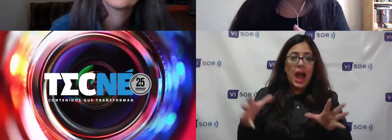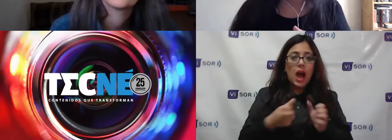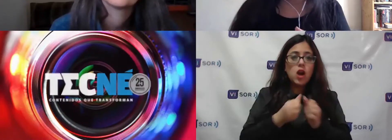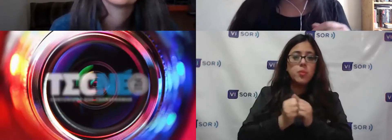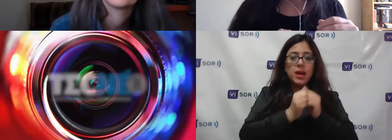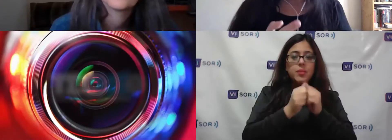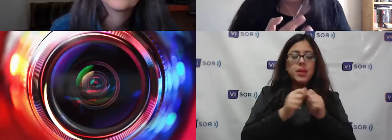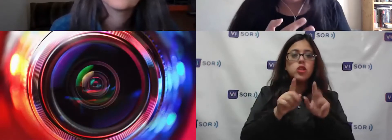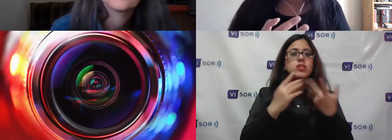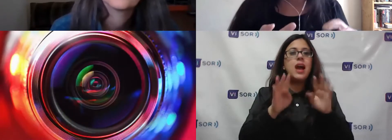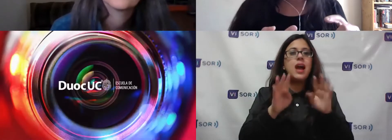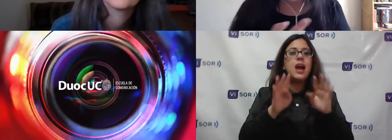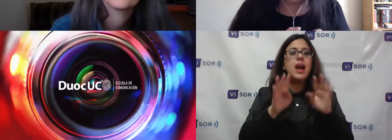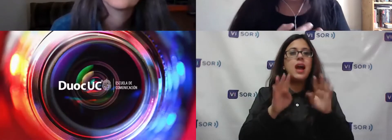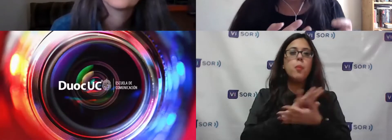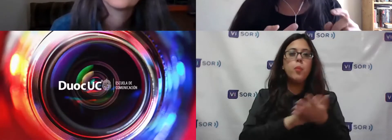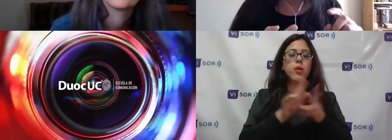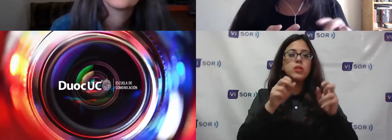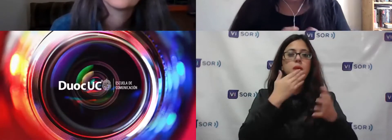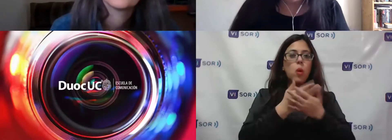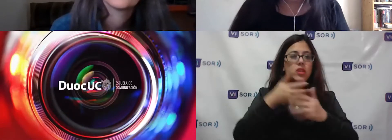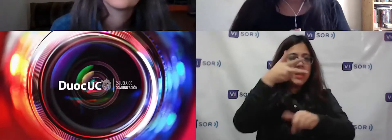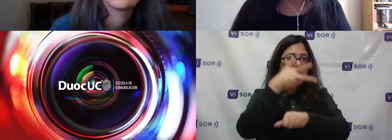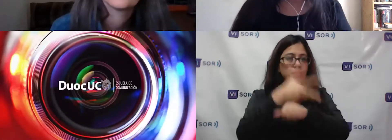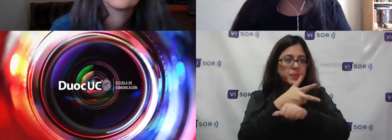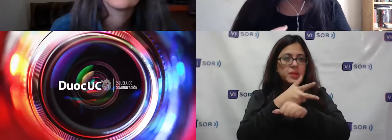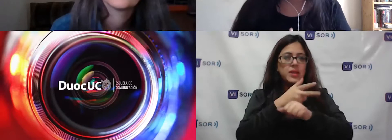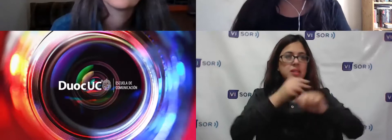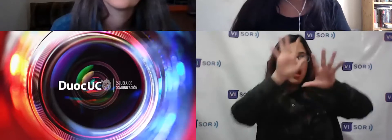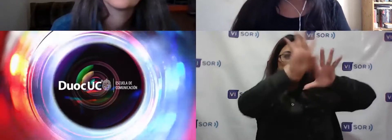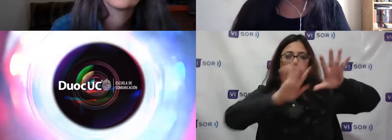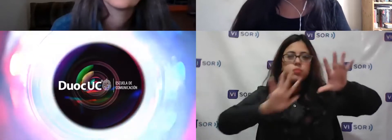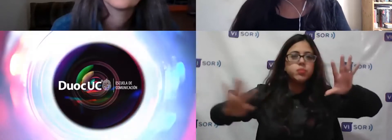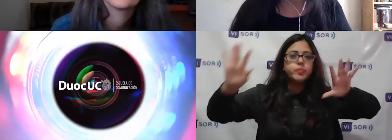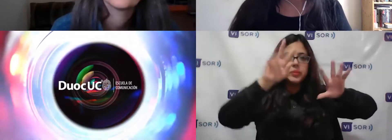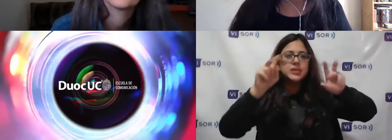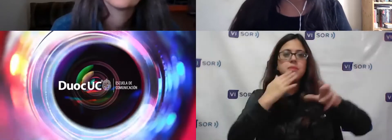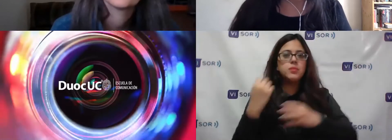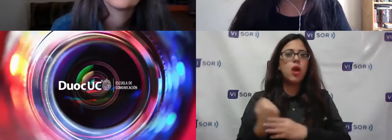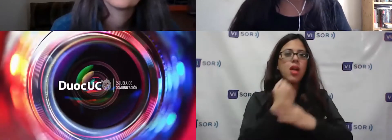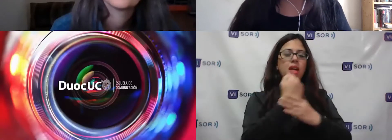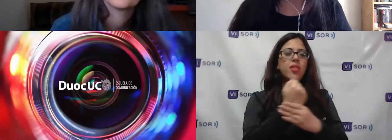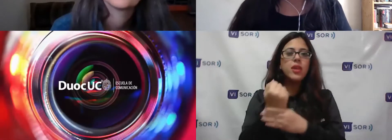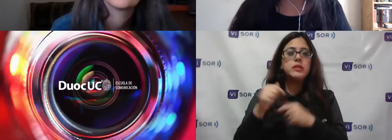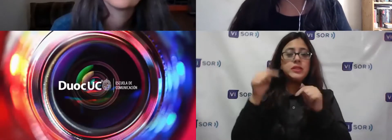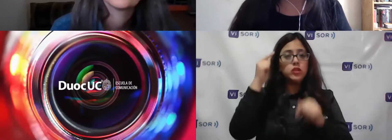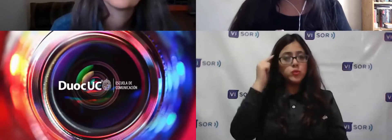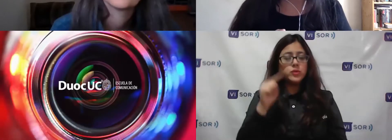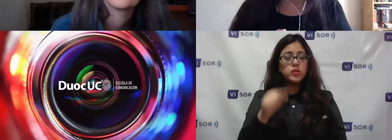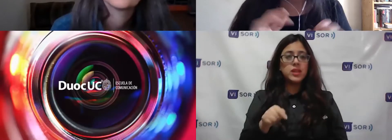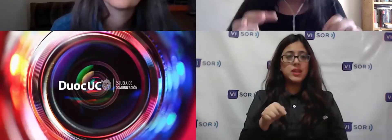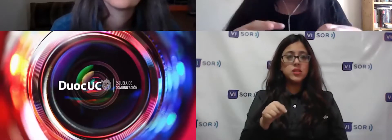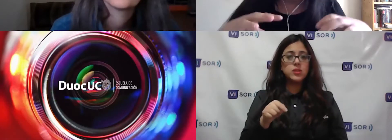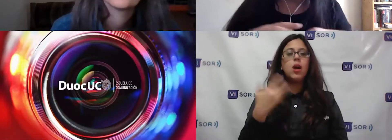desde el rodaje el montaje las decisiones de distribución muy colaborativas y creo que eso se está